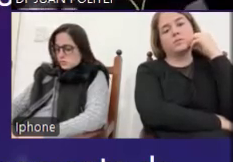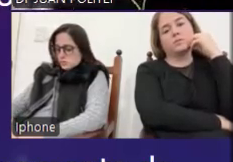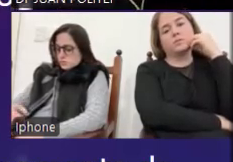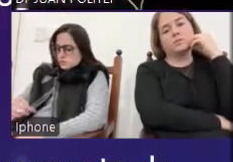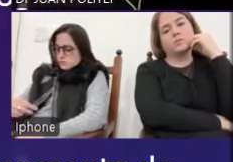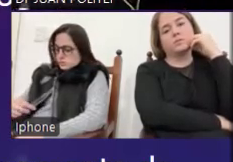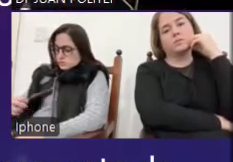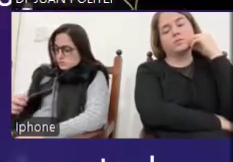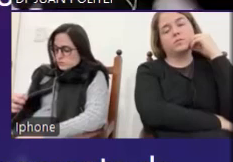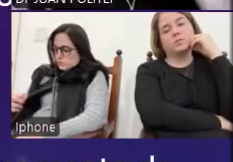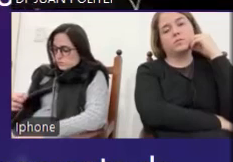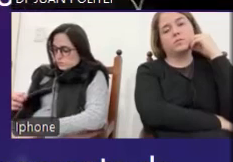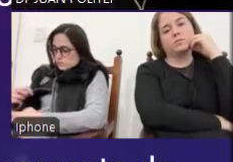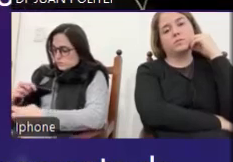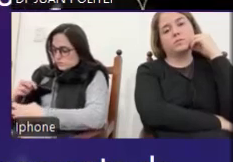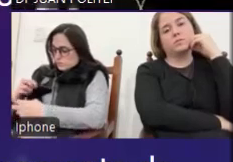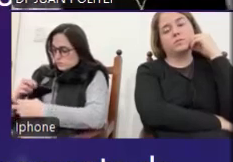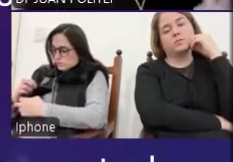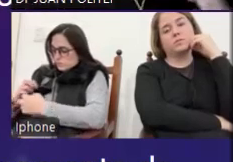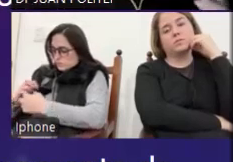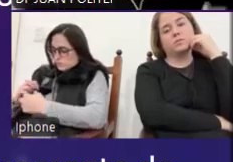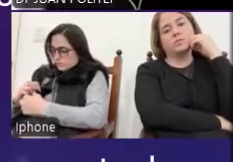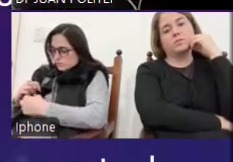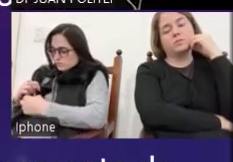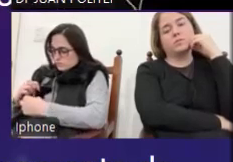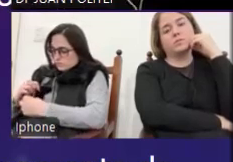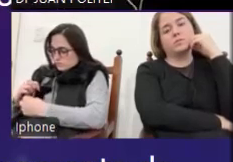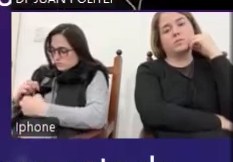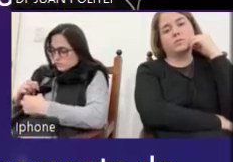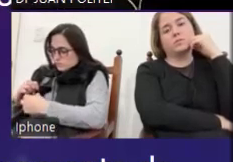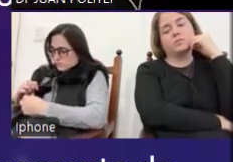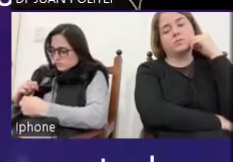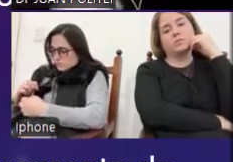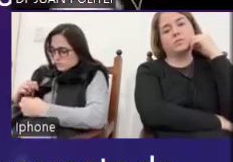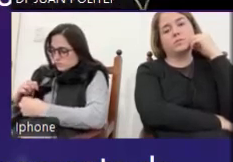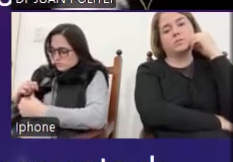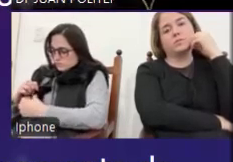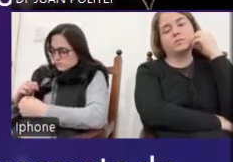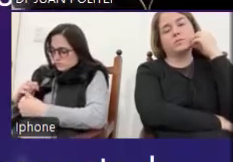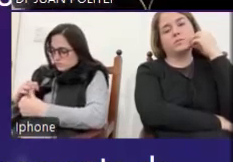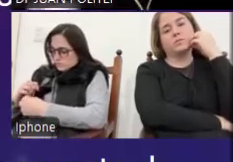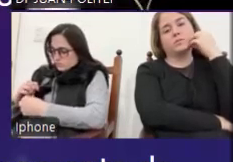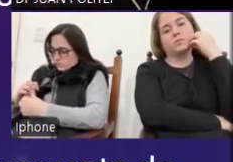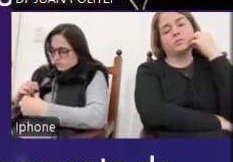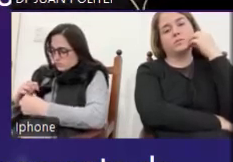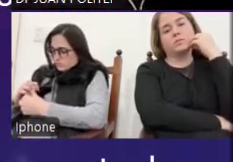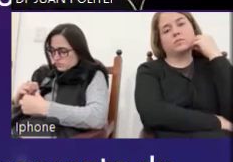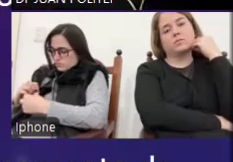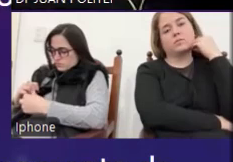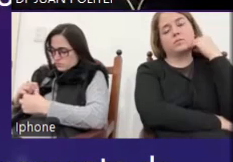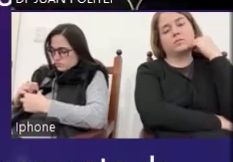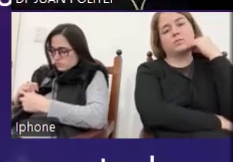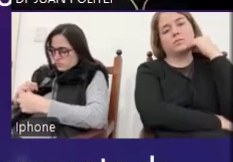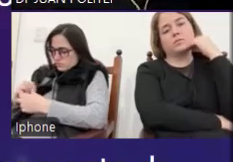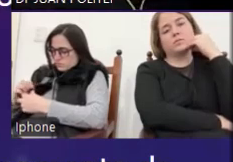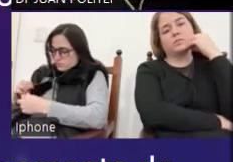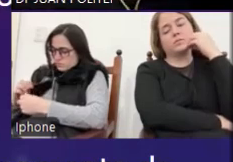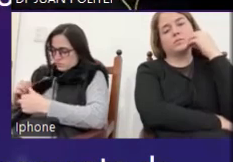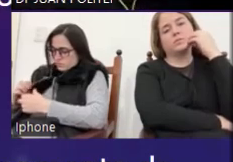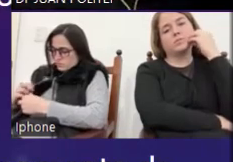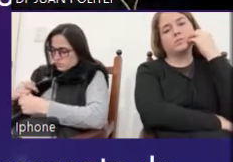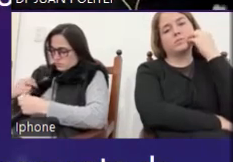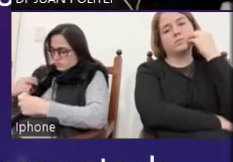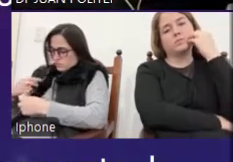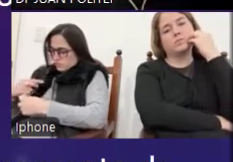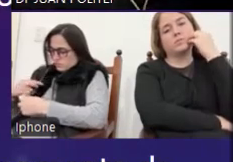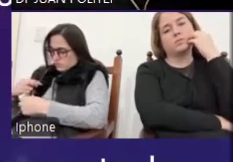sé. Los pacientes de Buenos Aires, de Santa Fe, bueno, si alguien está en la capital de Santa Fe, ir a Rosario son 2 horas de auto, 3, no más,